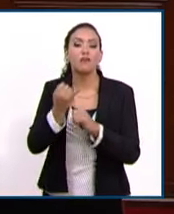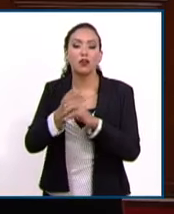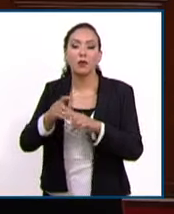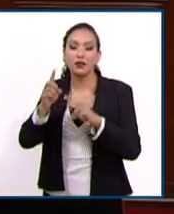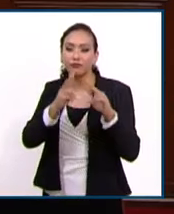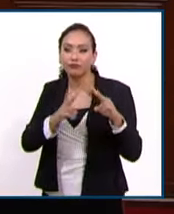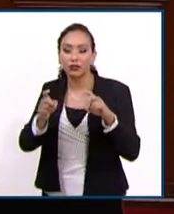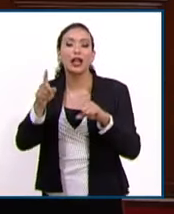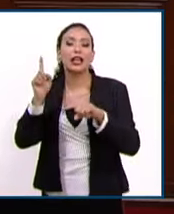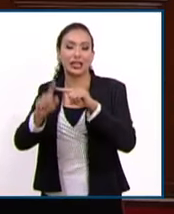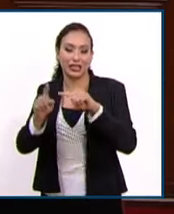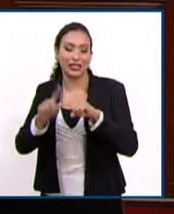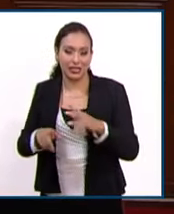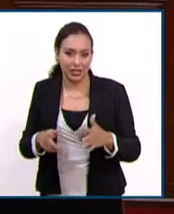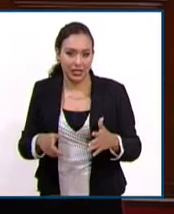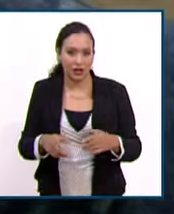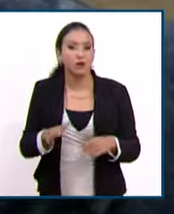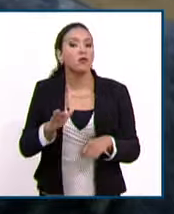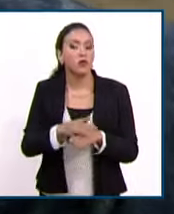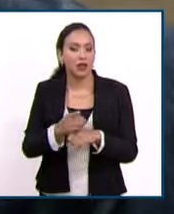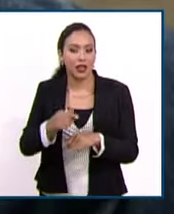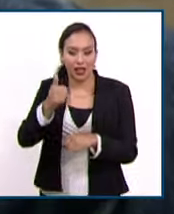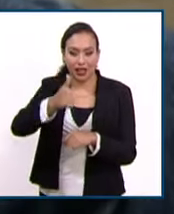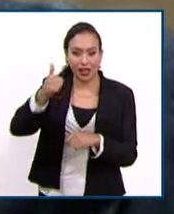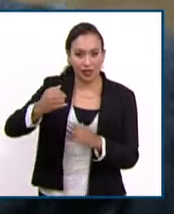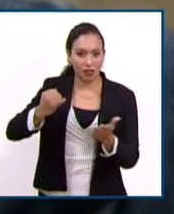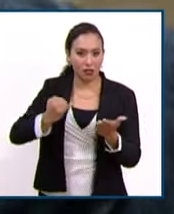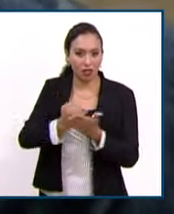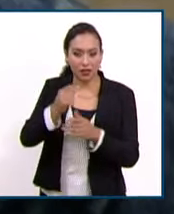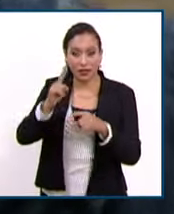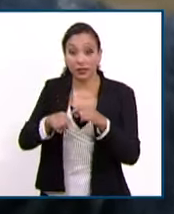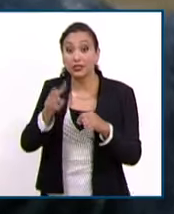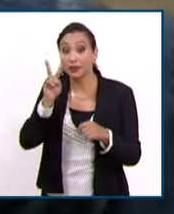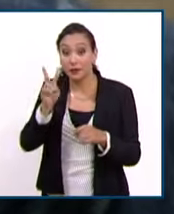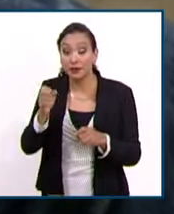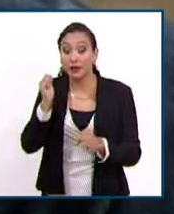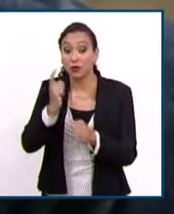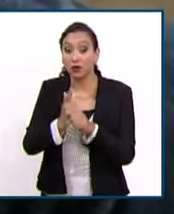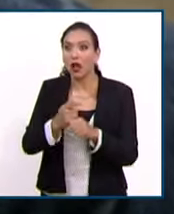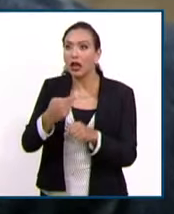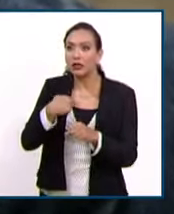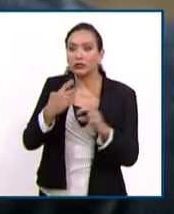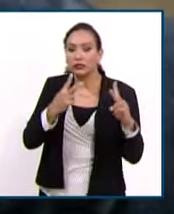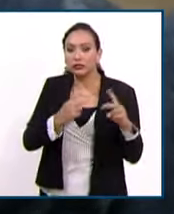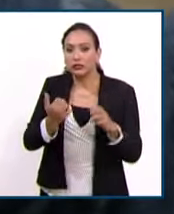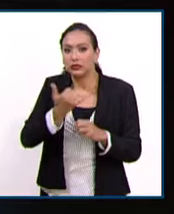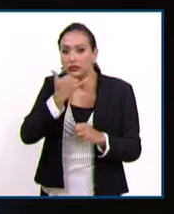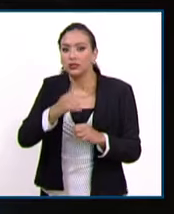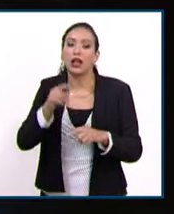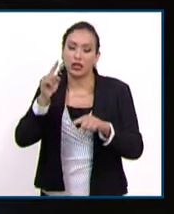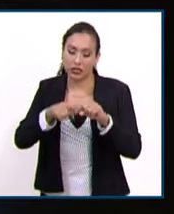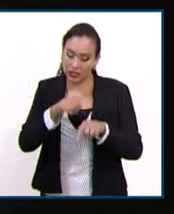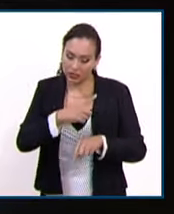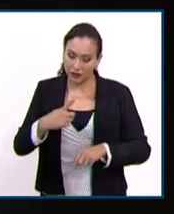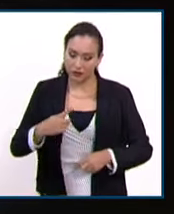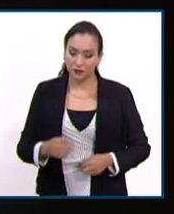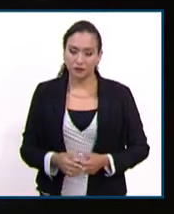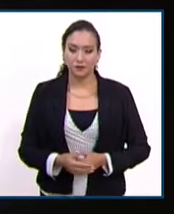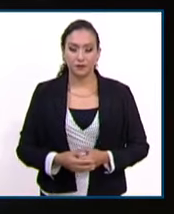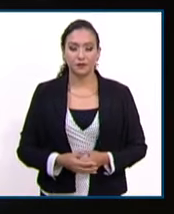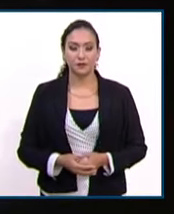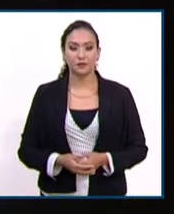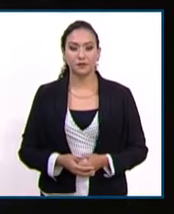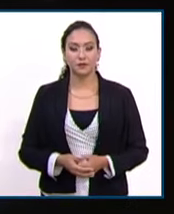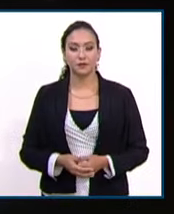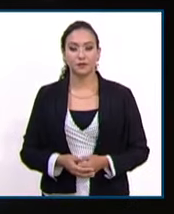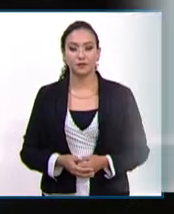forma unilateral, es decir, por decisión propia, si presuntamente se violan derechos de autor. Para el canal del Poder Judicial de la Federación, Mario